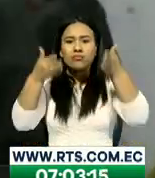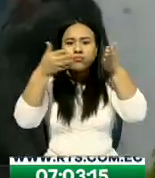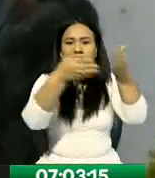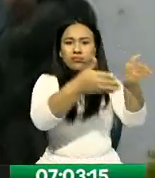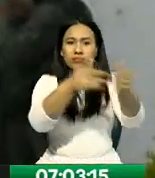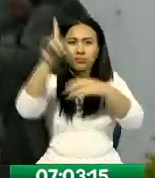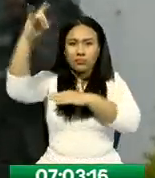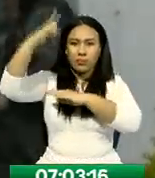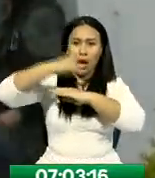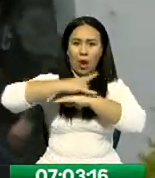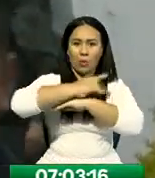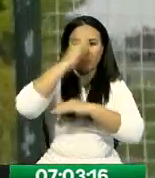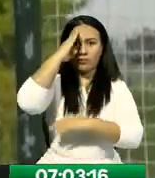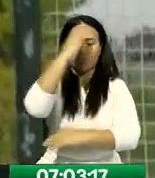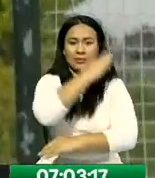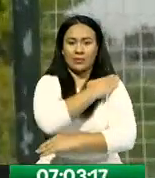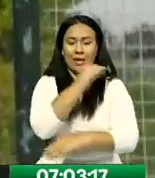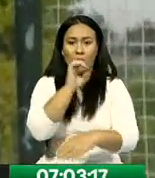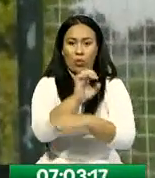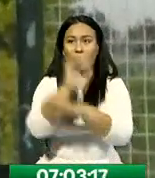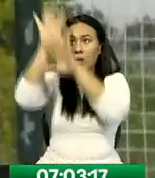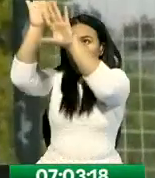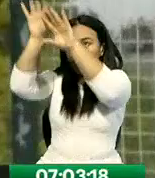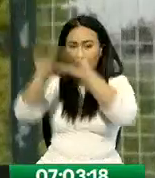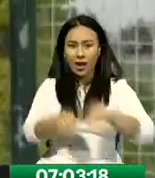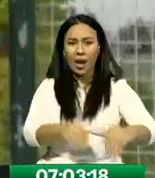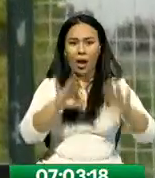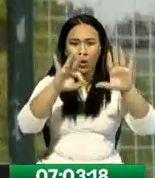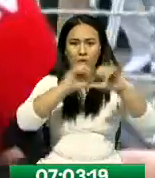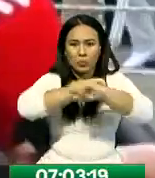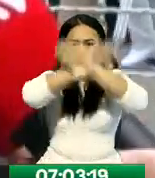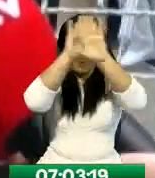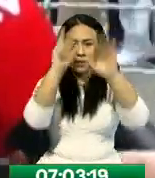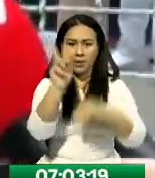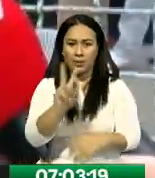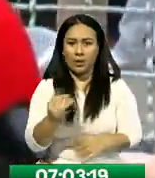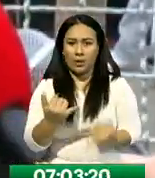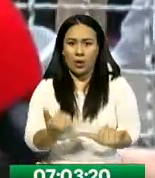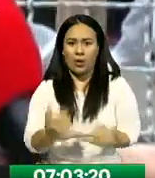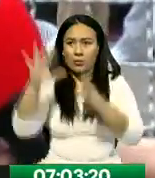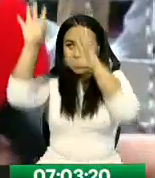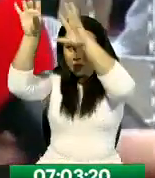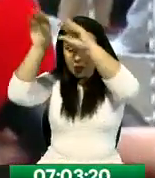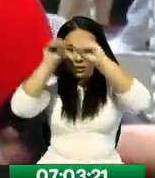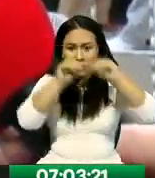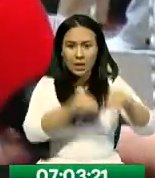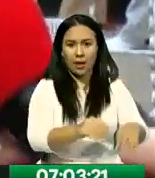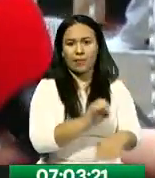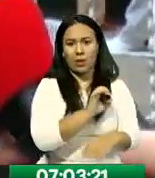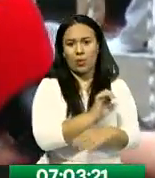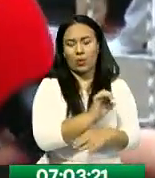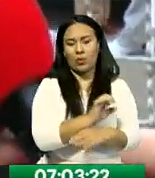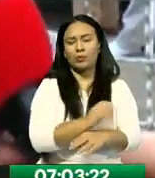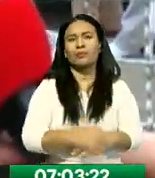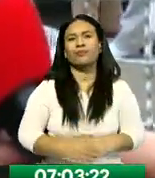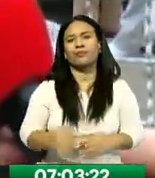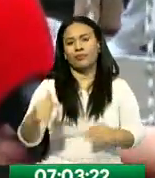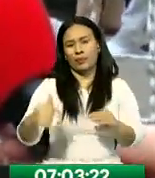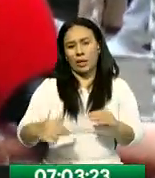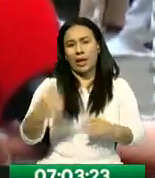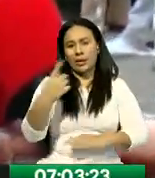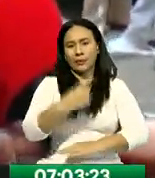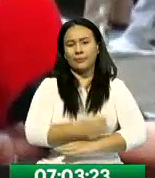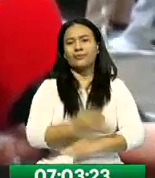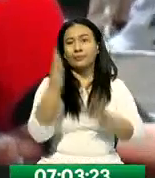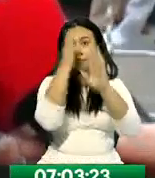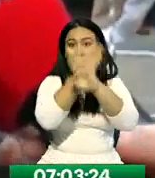Pasto en el avión de la Fuerza Aérea Ecuatoriana este viernes a las 8 de la mañana. Ya tenemos algunos avances y en el transcurso del día vamos a